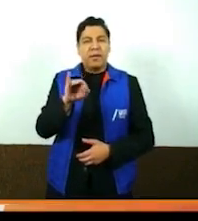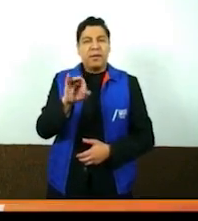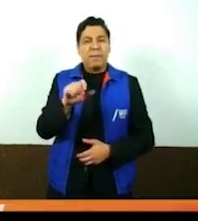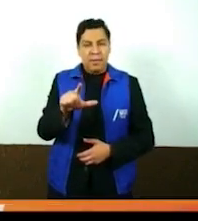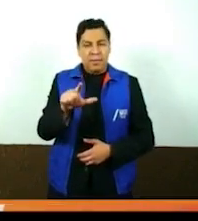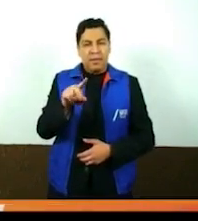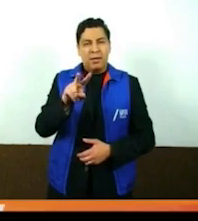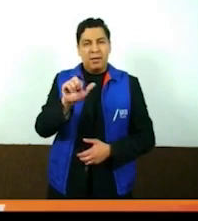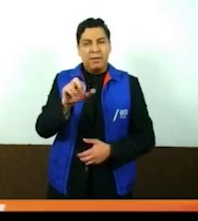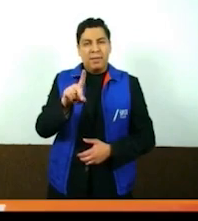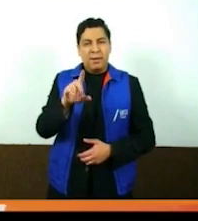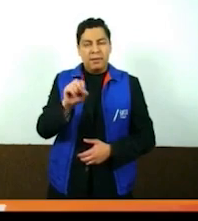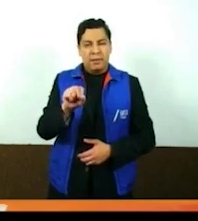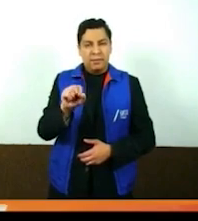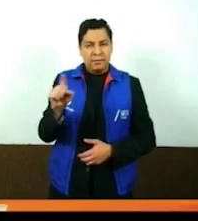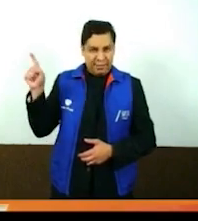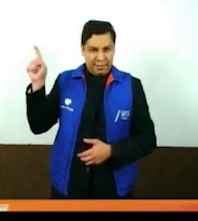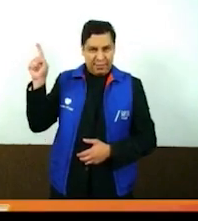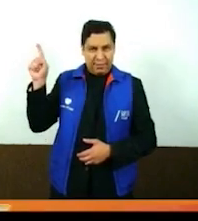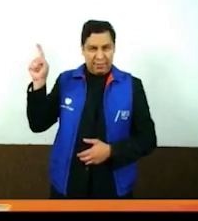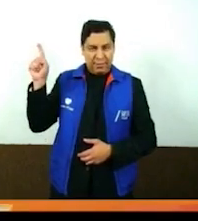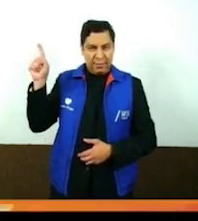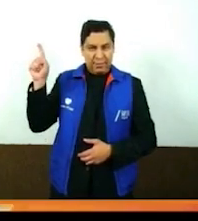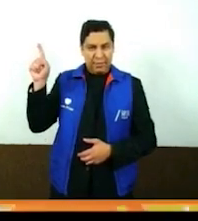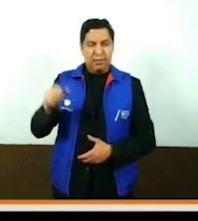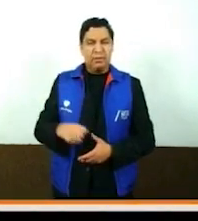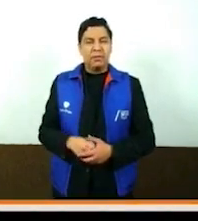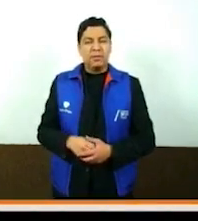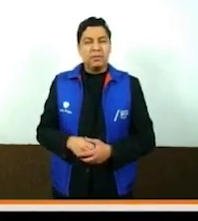Gabriel Valdés Uribe,